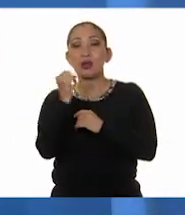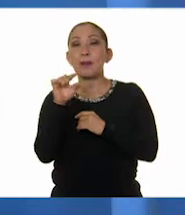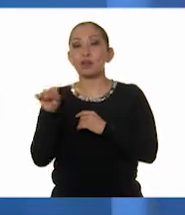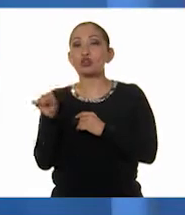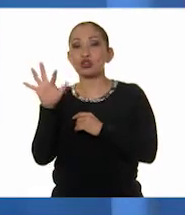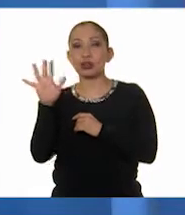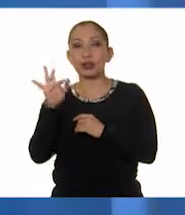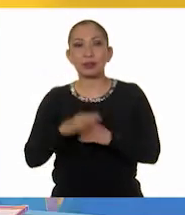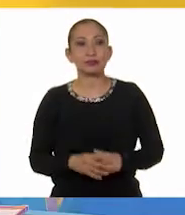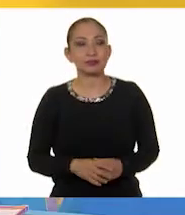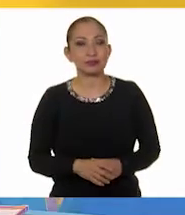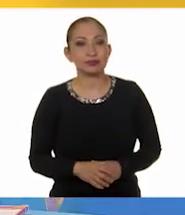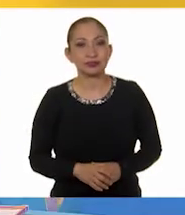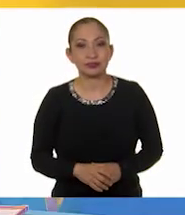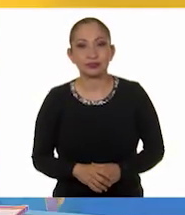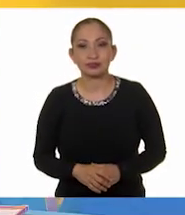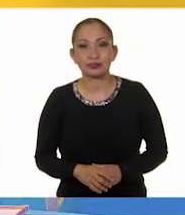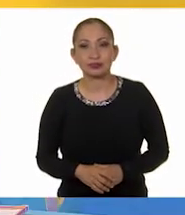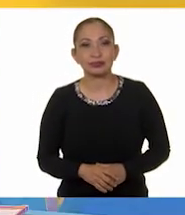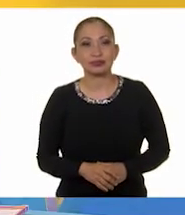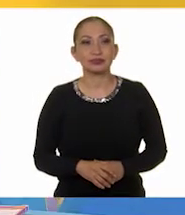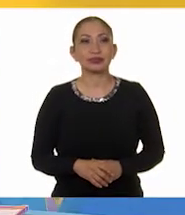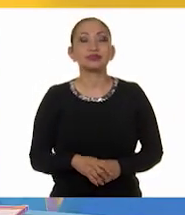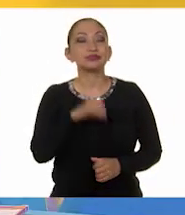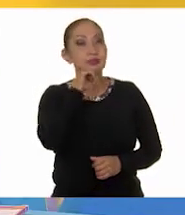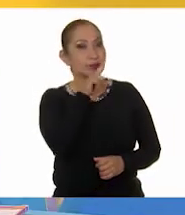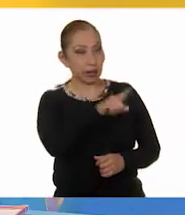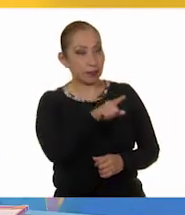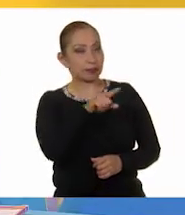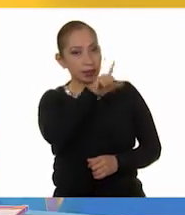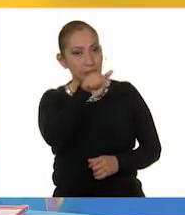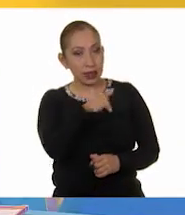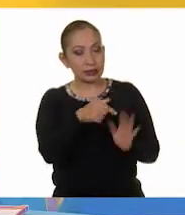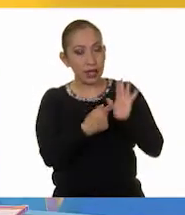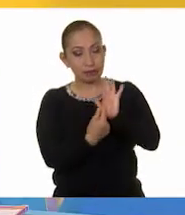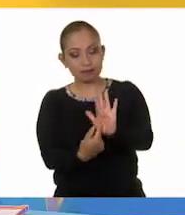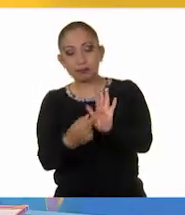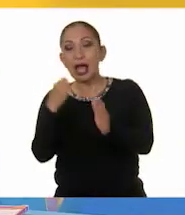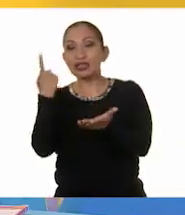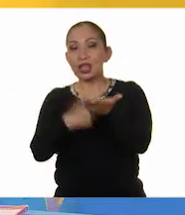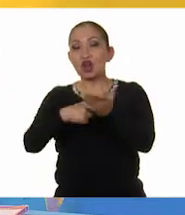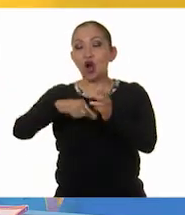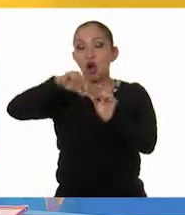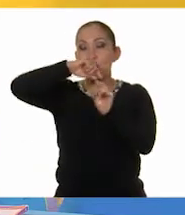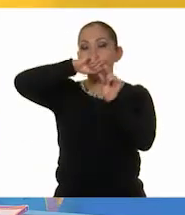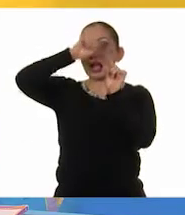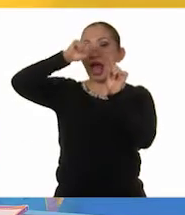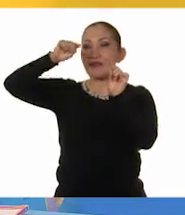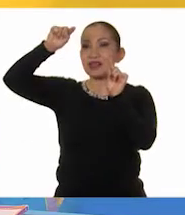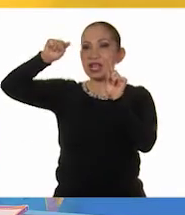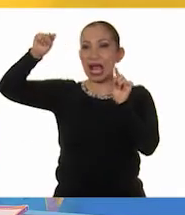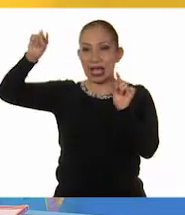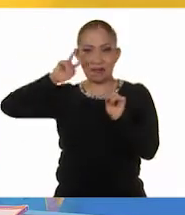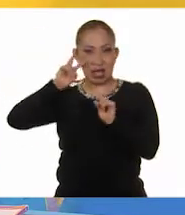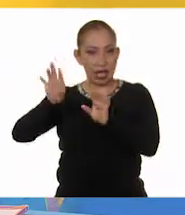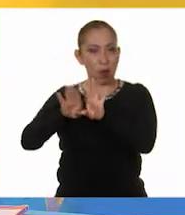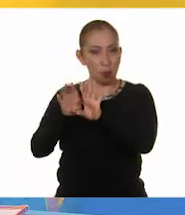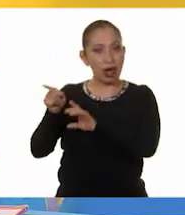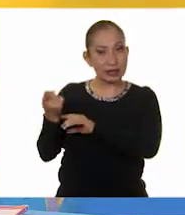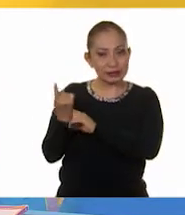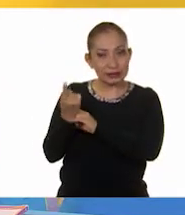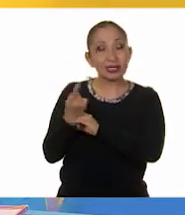49,50 pesos. Con 50 centavos, perdón. También lo vamos a representar en la gráfica y nos queda de la siguiente manera.